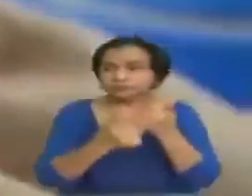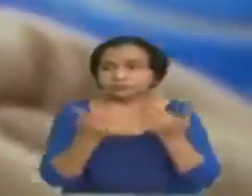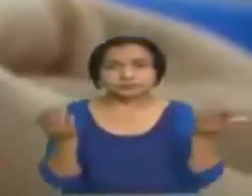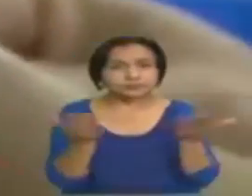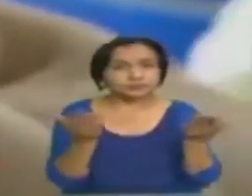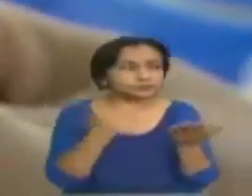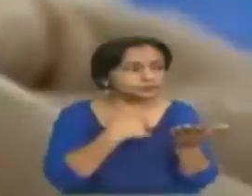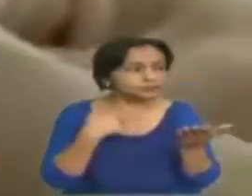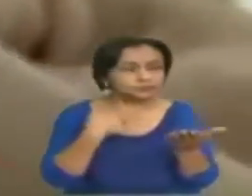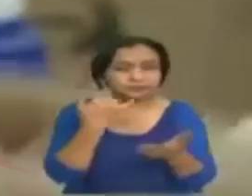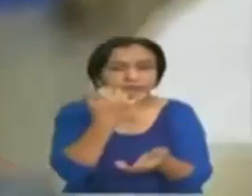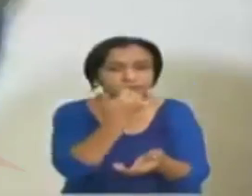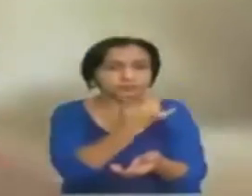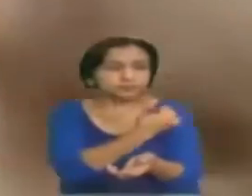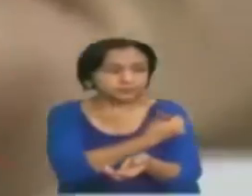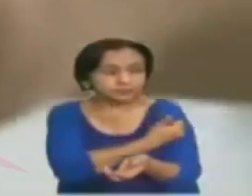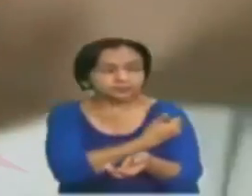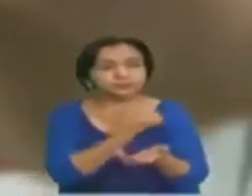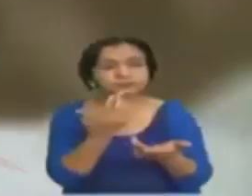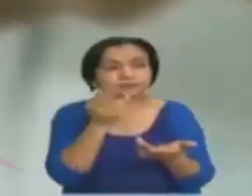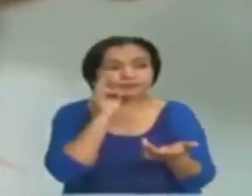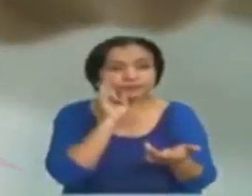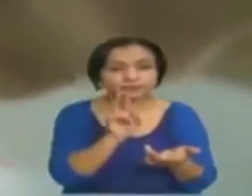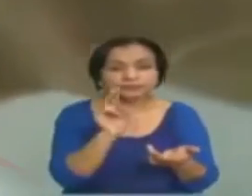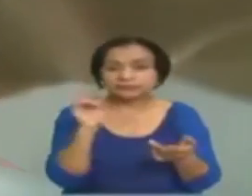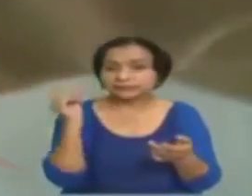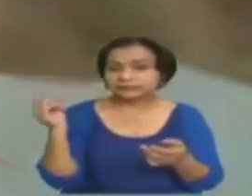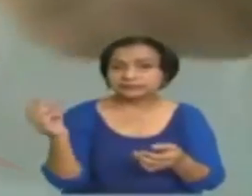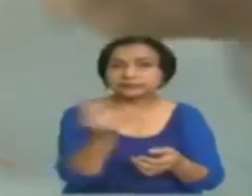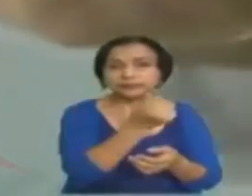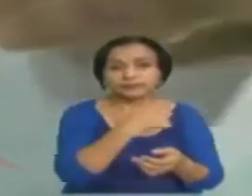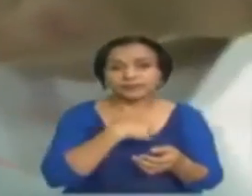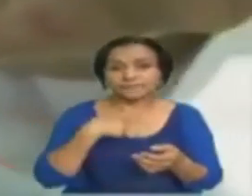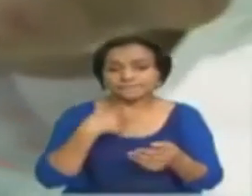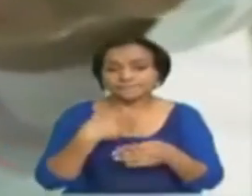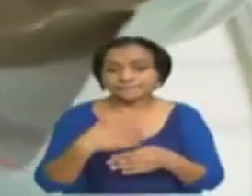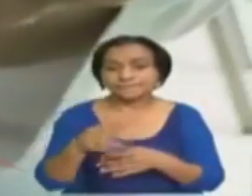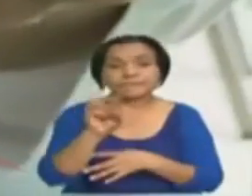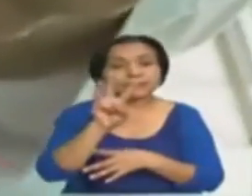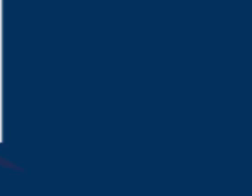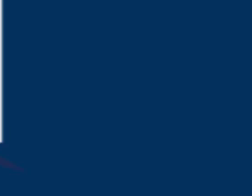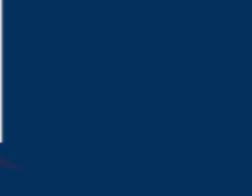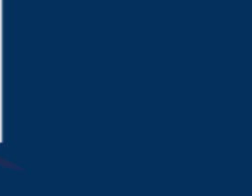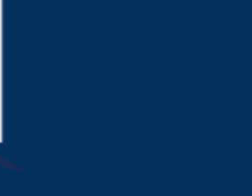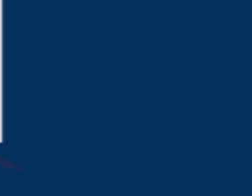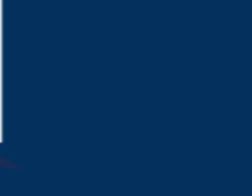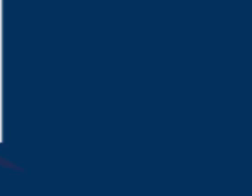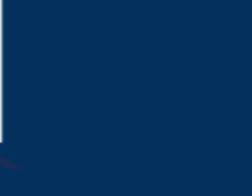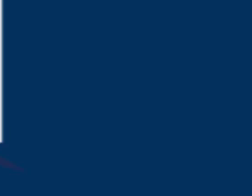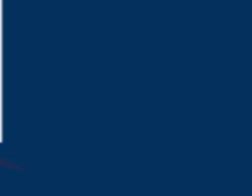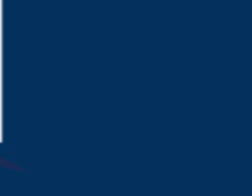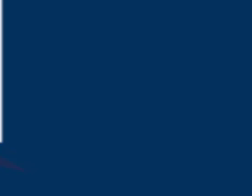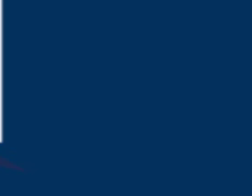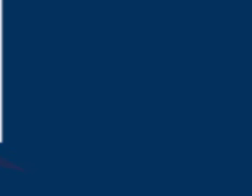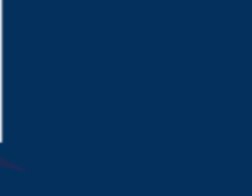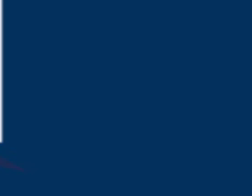nos llegará, Dios mediante, esta misma semana. Y luego tenemos también el anuncio, sin precisión de fecha, pero para